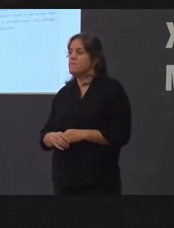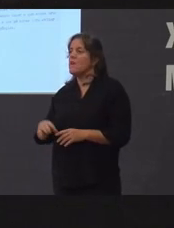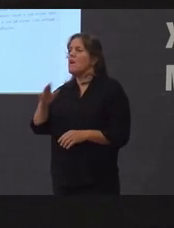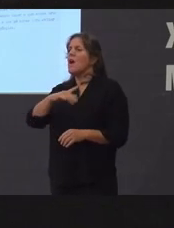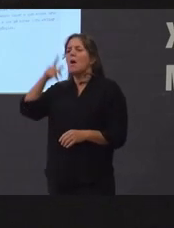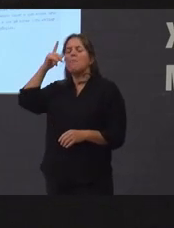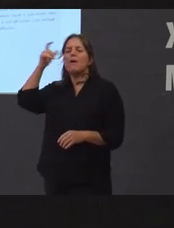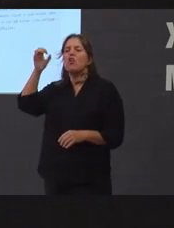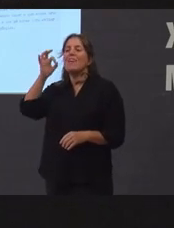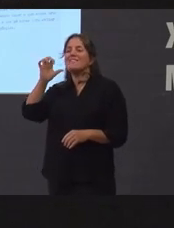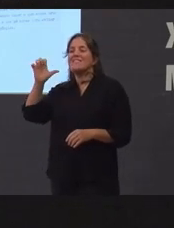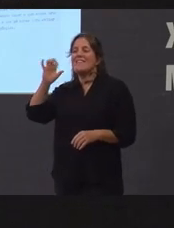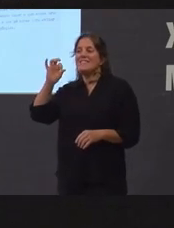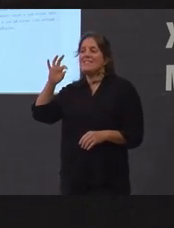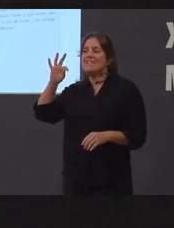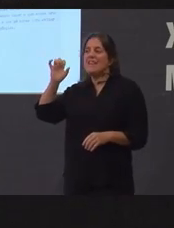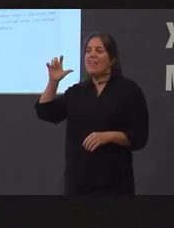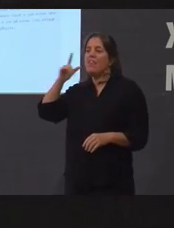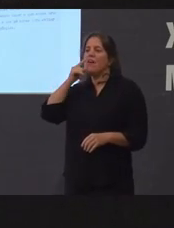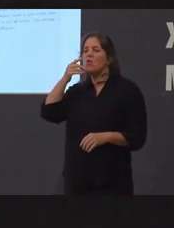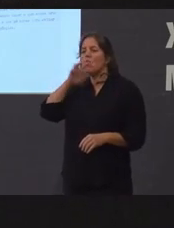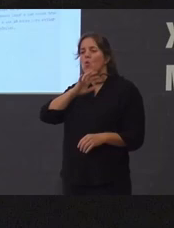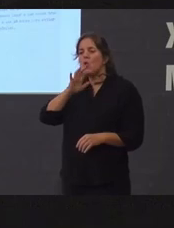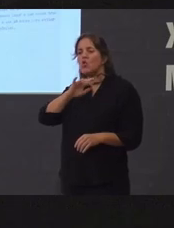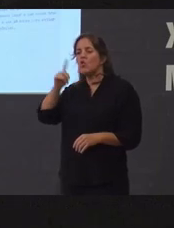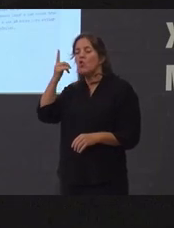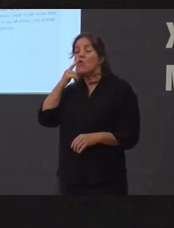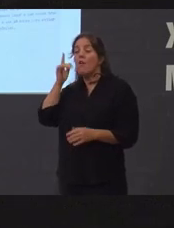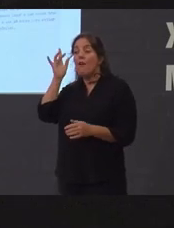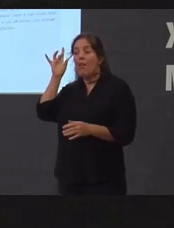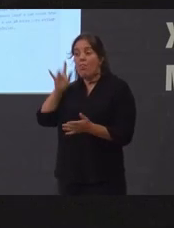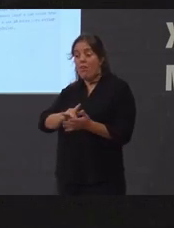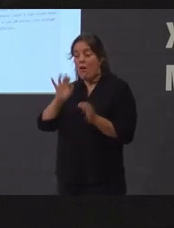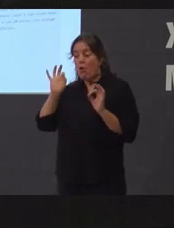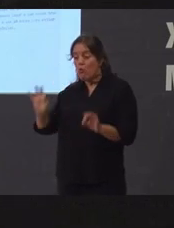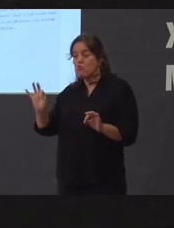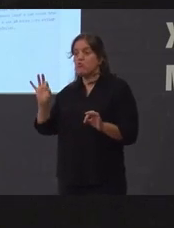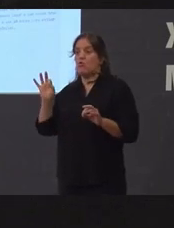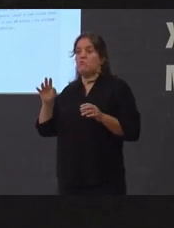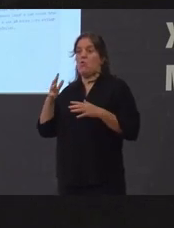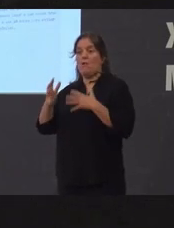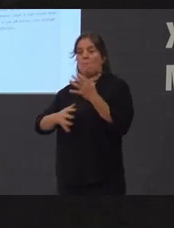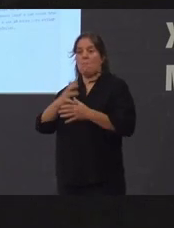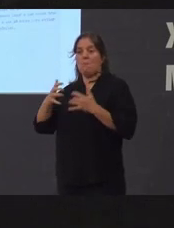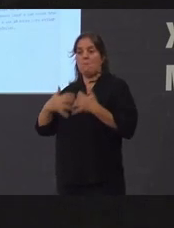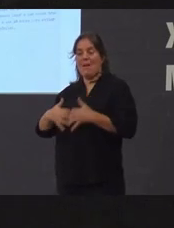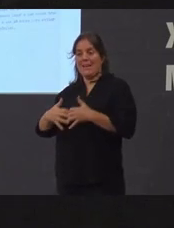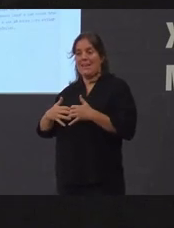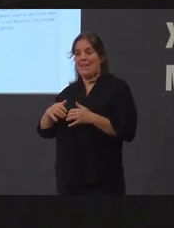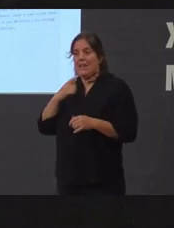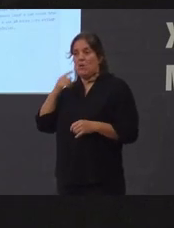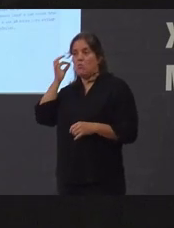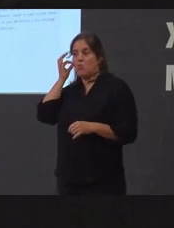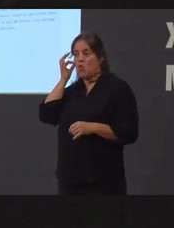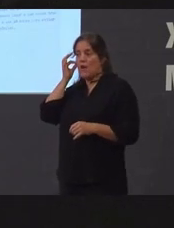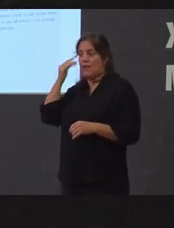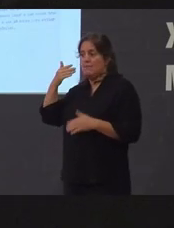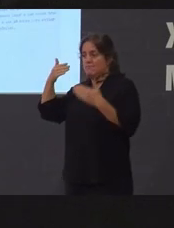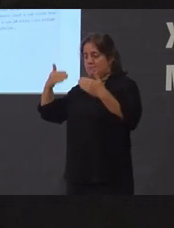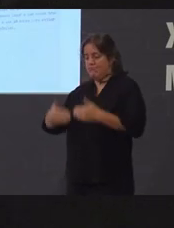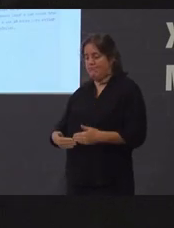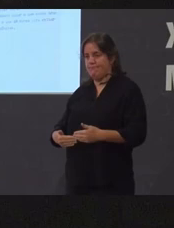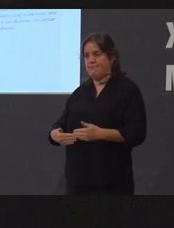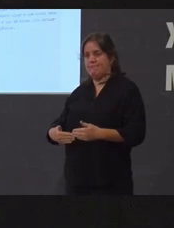Xesteda sucede algo similar, pero cunha curiosidade. O día que iban a entrar as máquinas agrarias no monte, as mulleres tiranse diante para que as máquinas non poidan